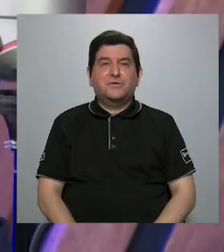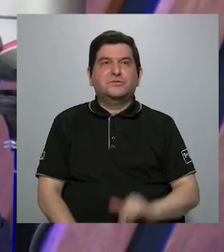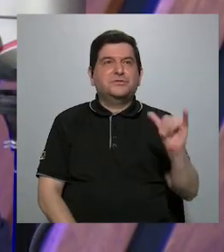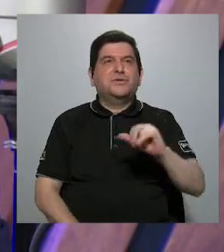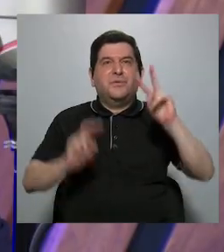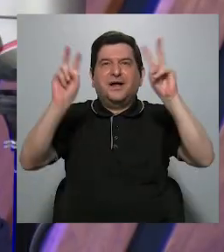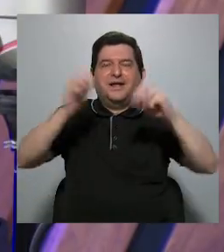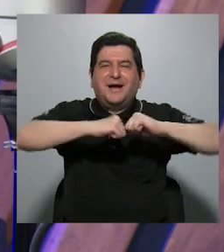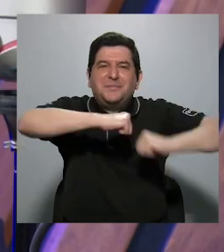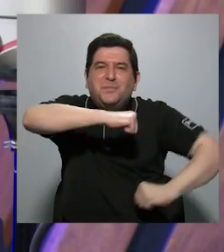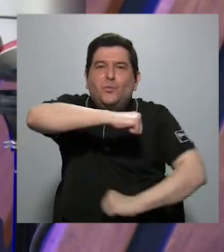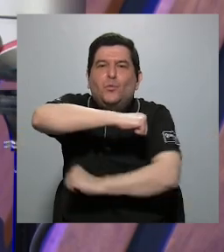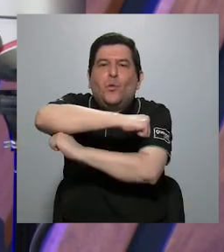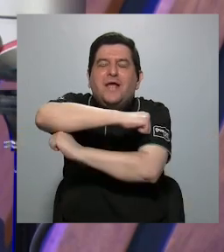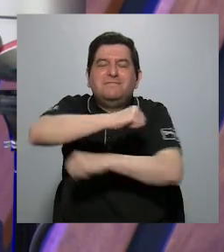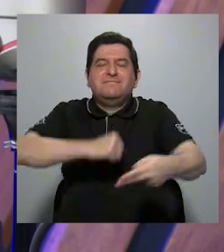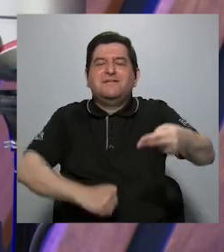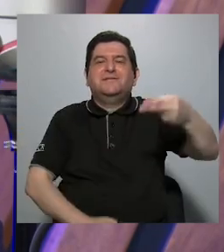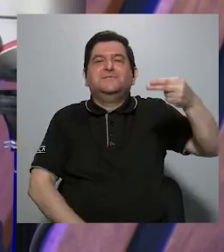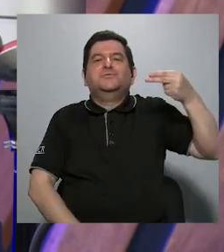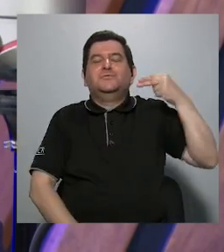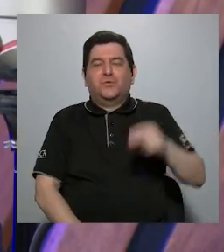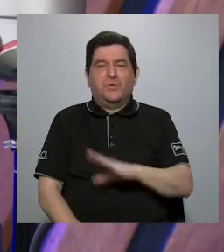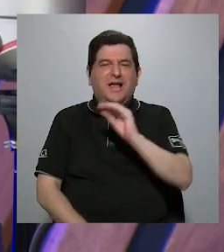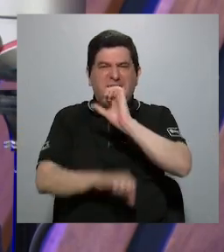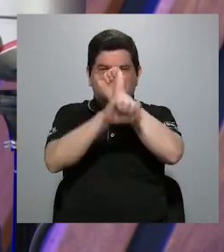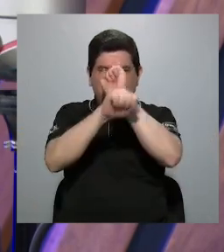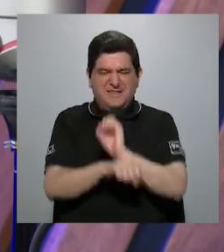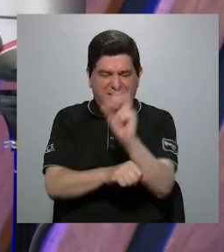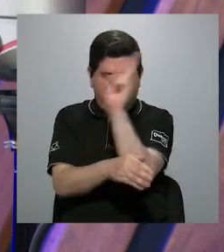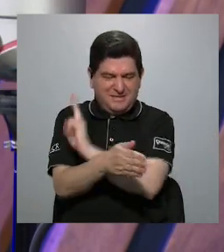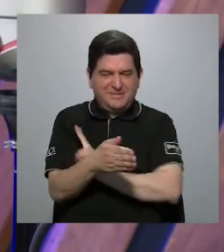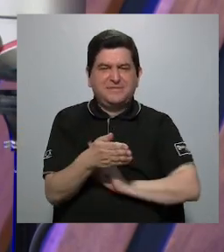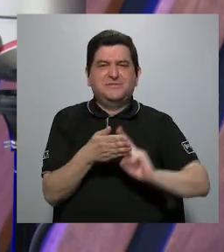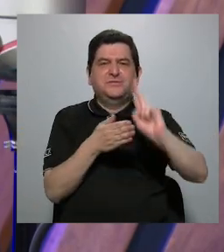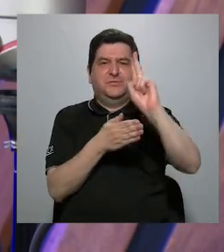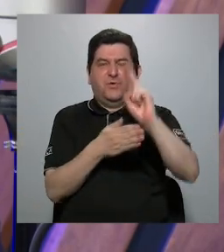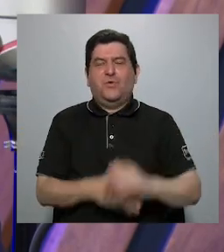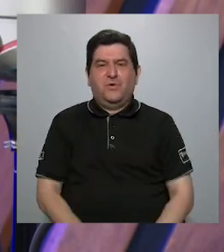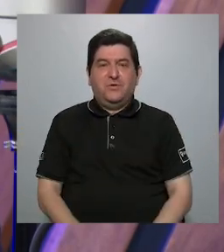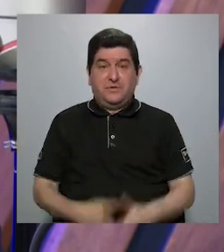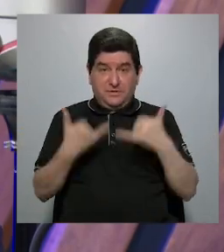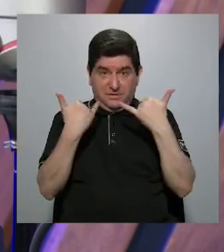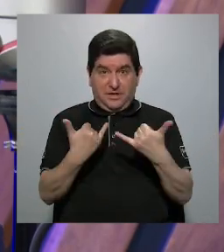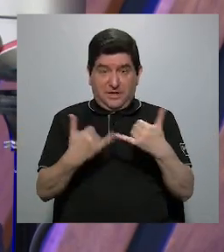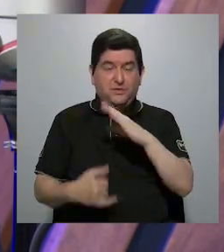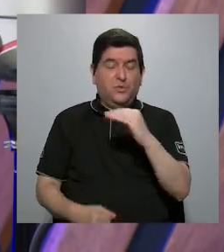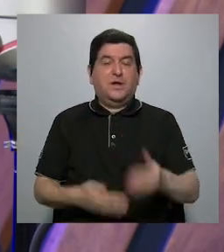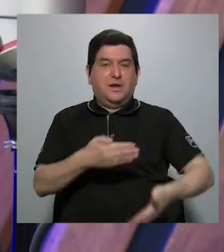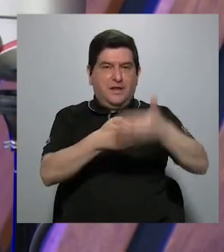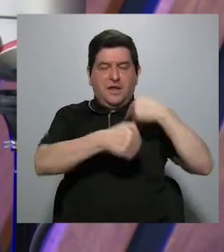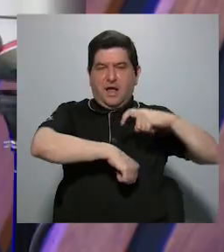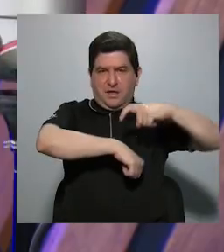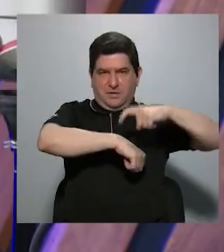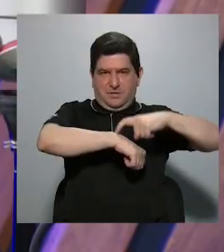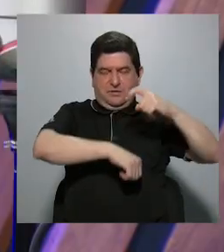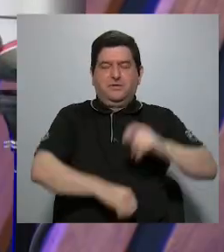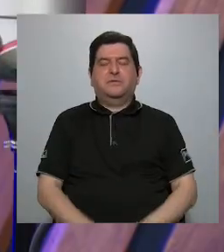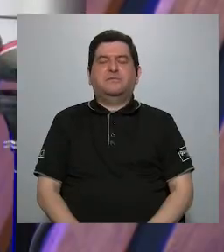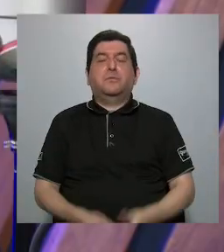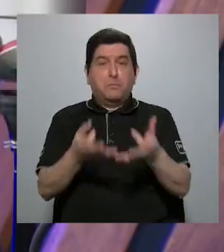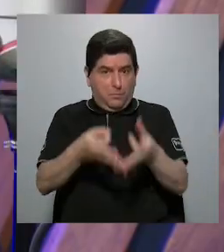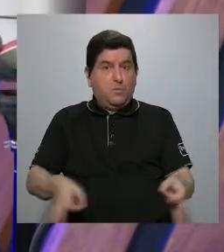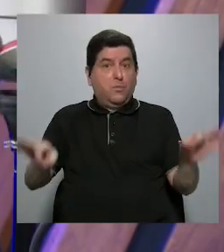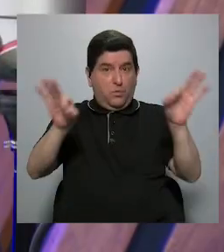puente de historia y de tradición universitaria del presente con el pasado